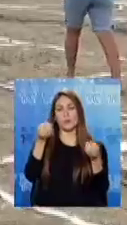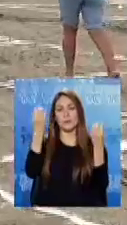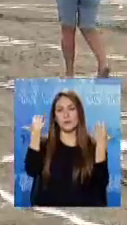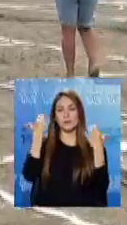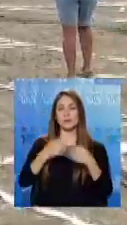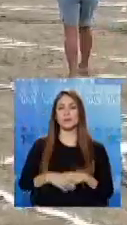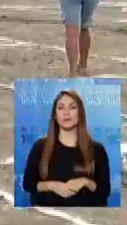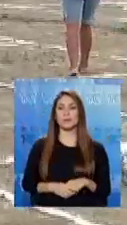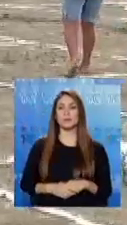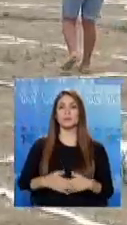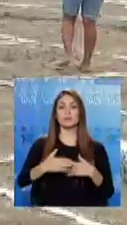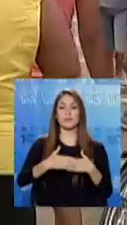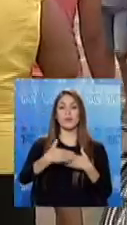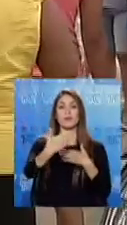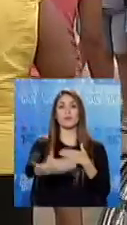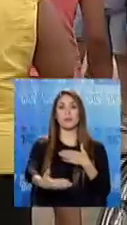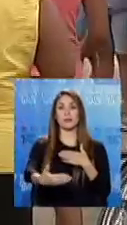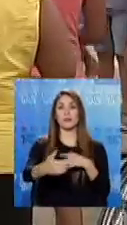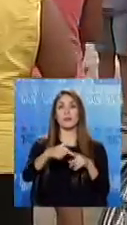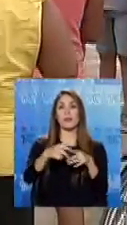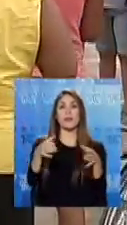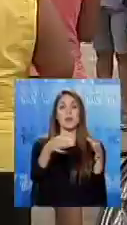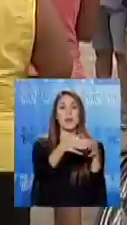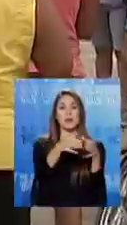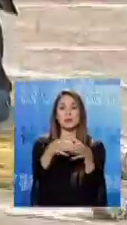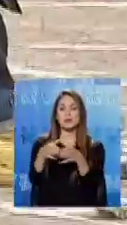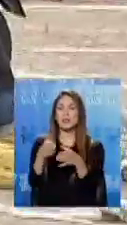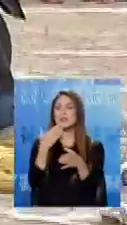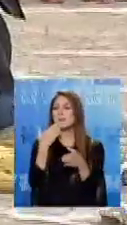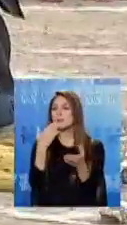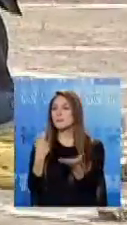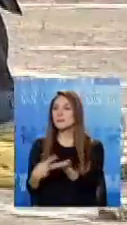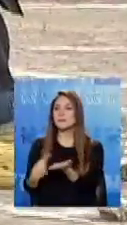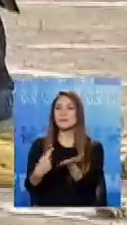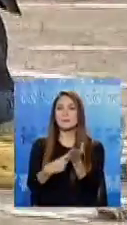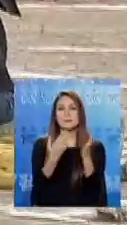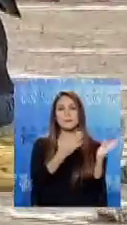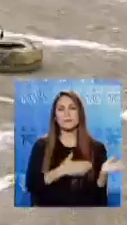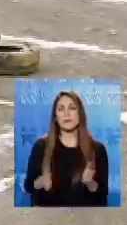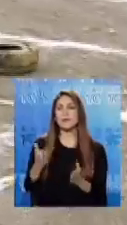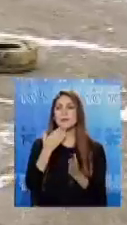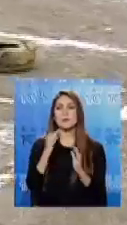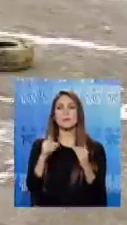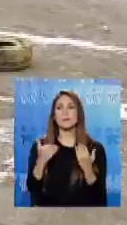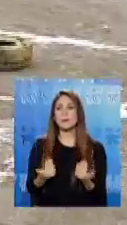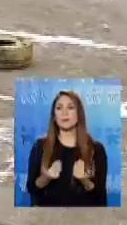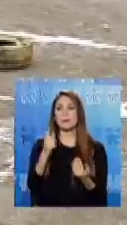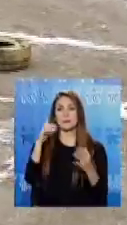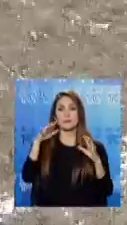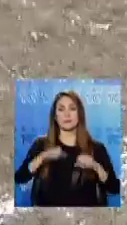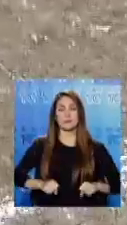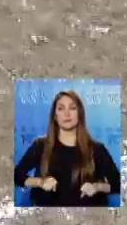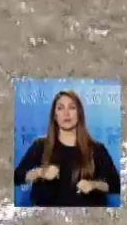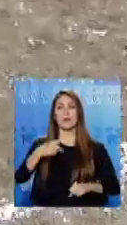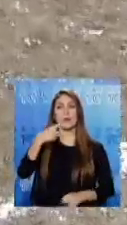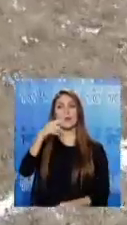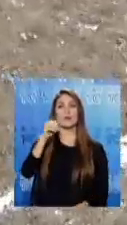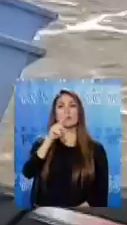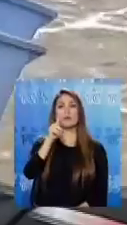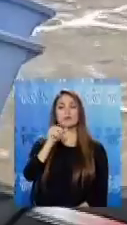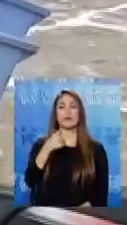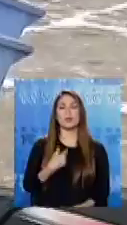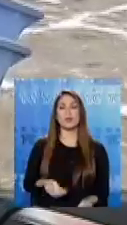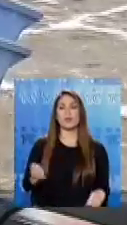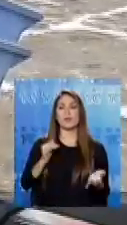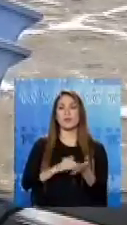Al frente, la Asociación de Comerciantes une fuerzas, apostados en los terrenos del sector conocido como La Poza, para retomar